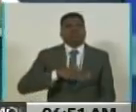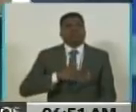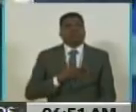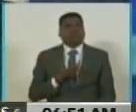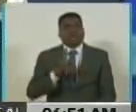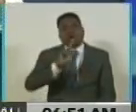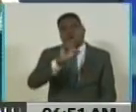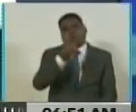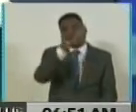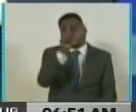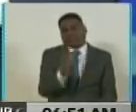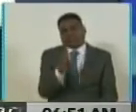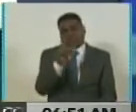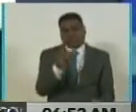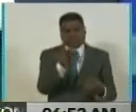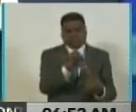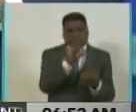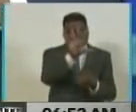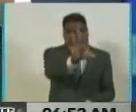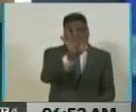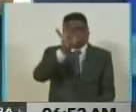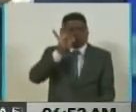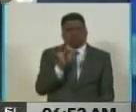persona designada como